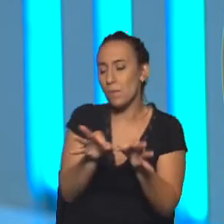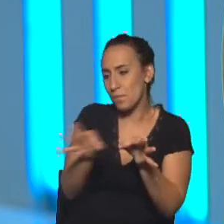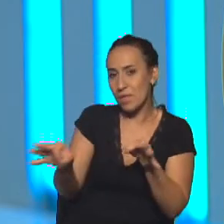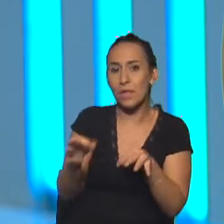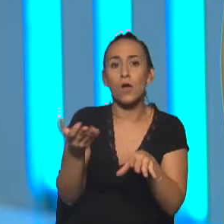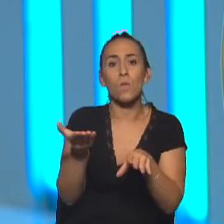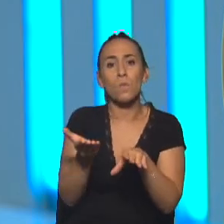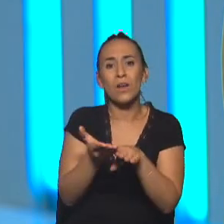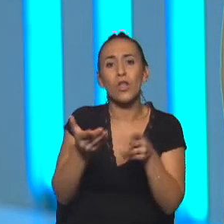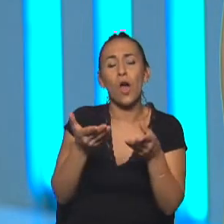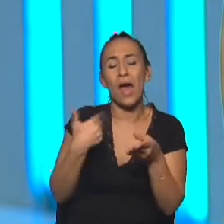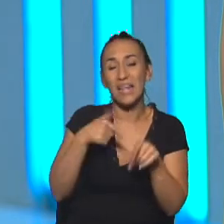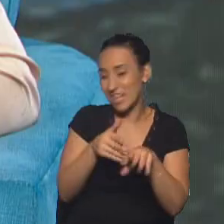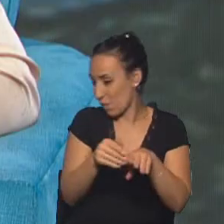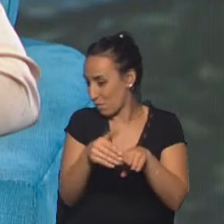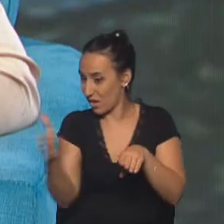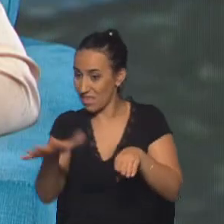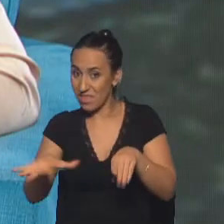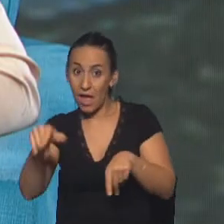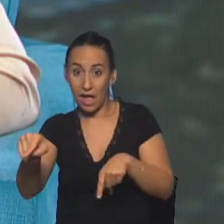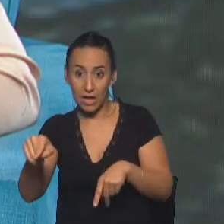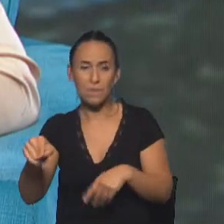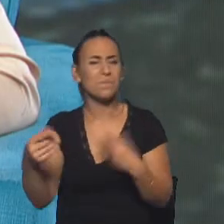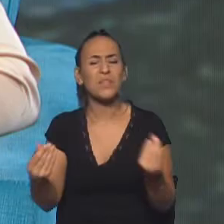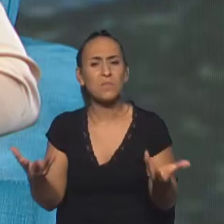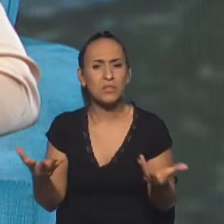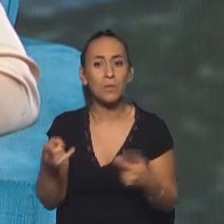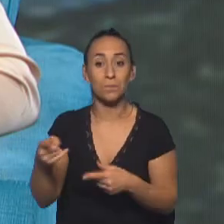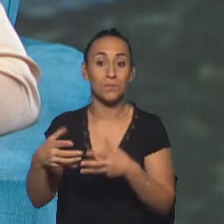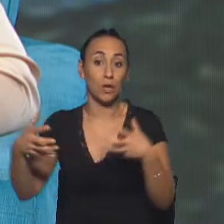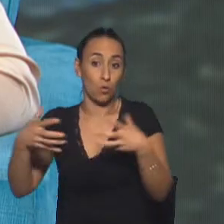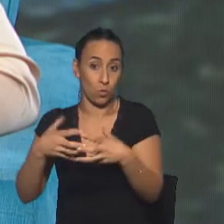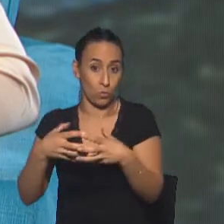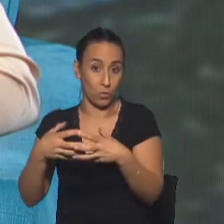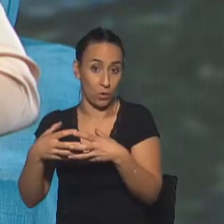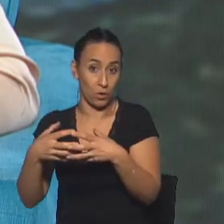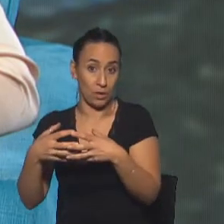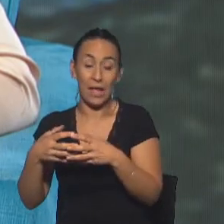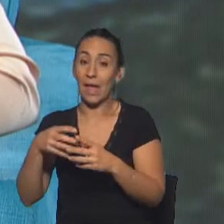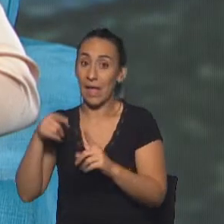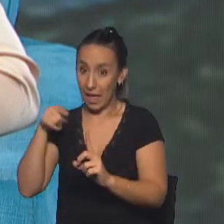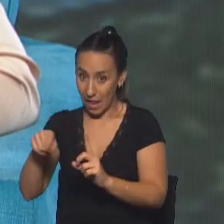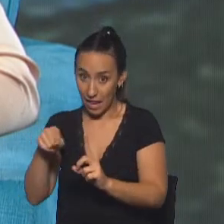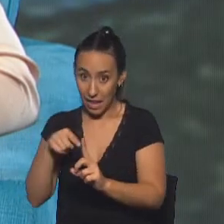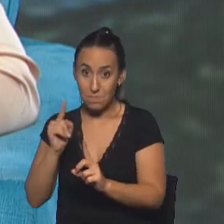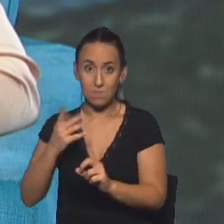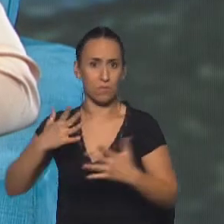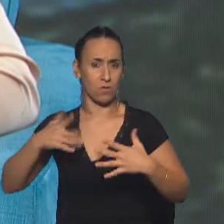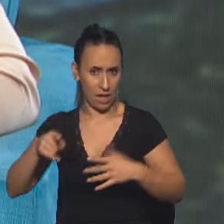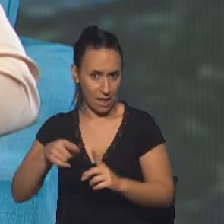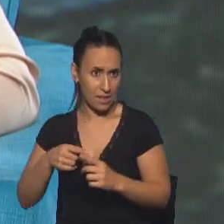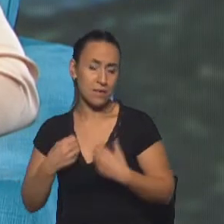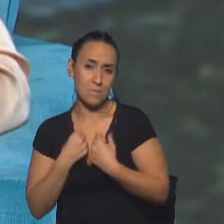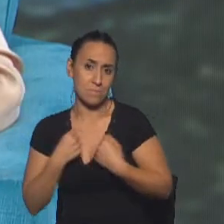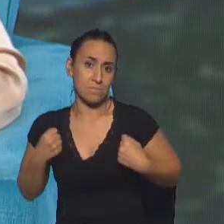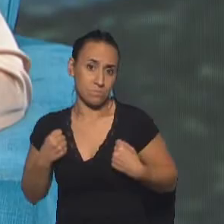una qué lomada. batalla o qué pasó ahí? Iba en apoyo de Él, los que habían... con su cuerpo. Con su cuerpo, en apoyo